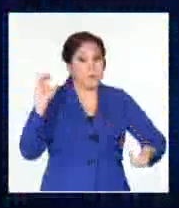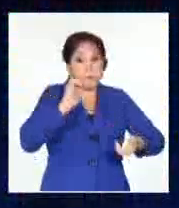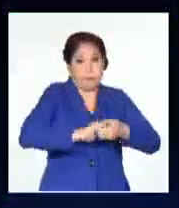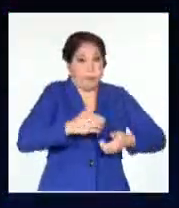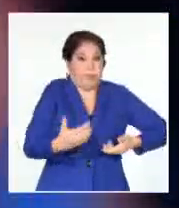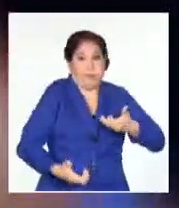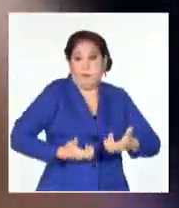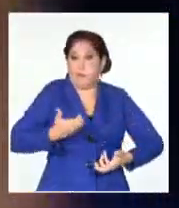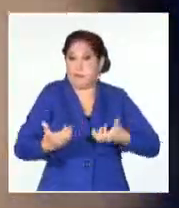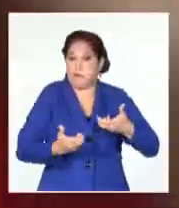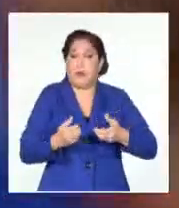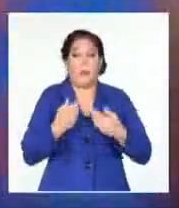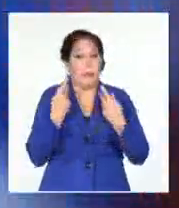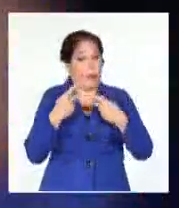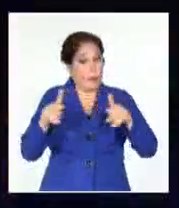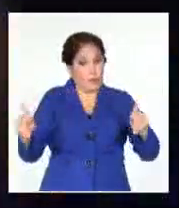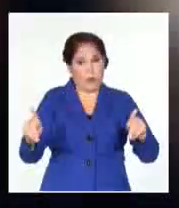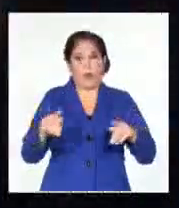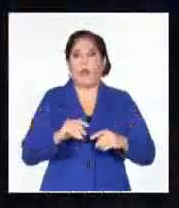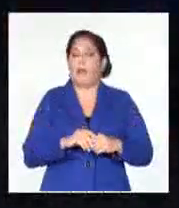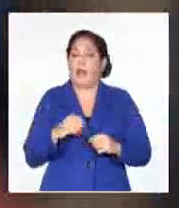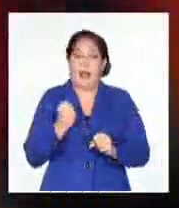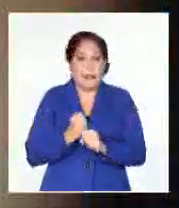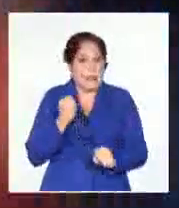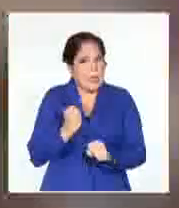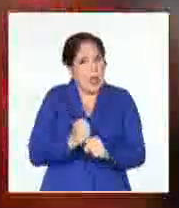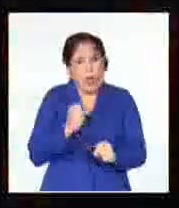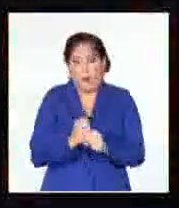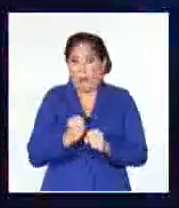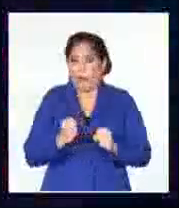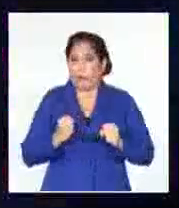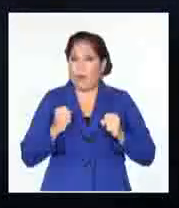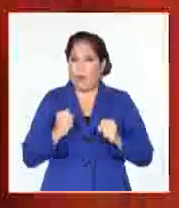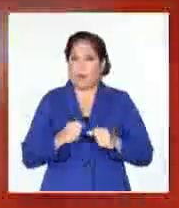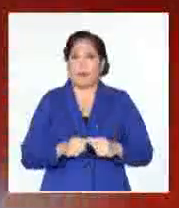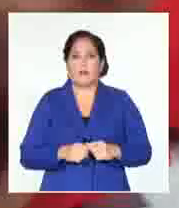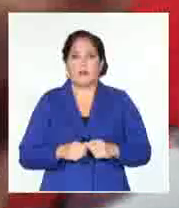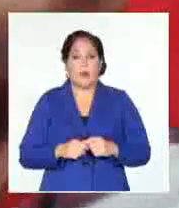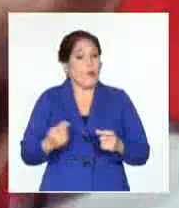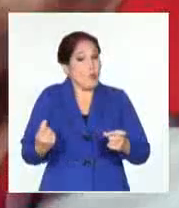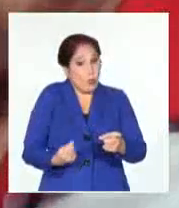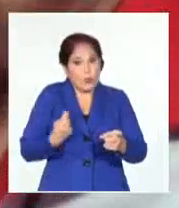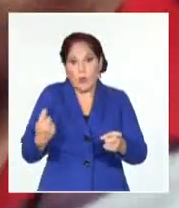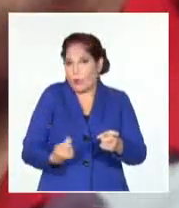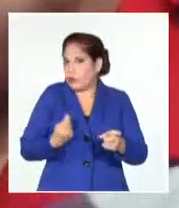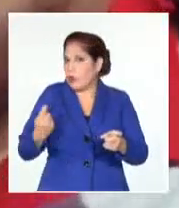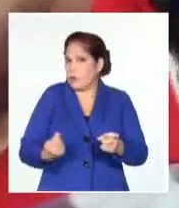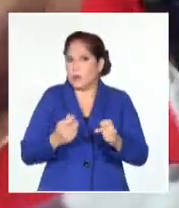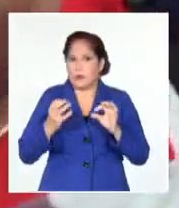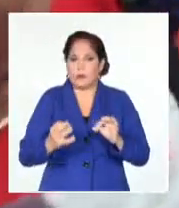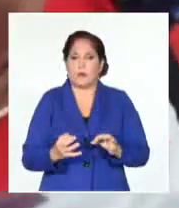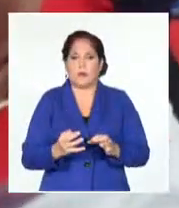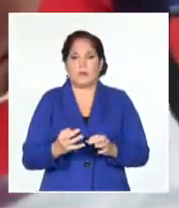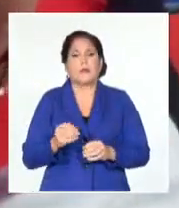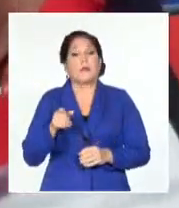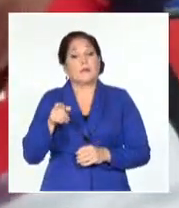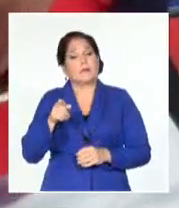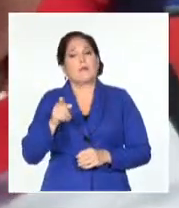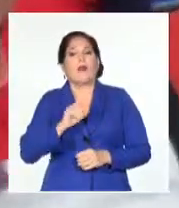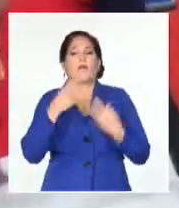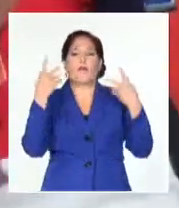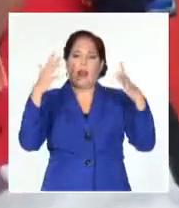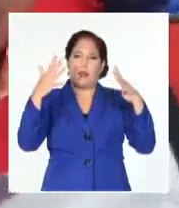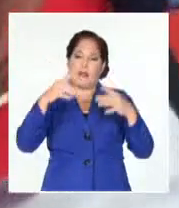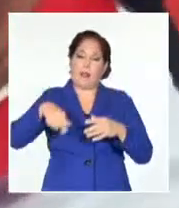luchador que machaca, que va agotando, además es perseverante. Bueno, profe, mucha felicidad y éxito en lo que viene, ¿sí?